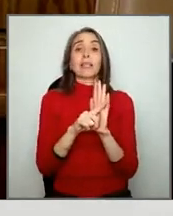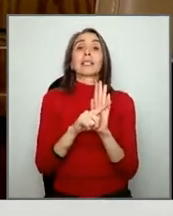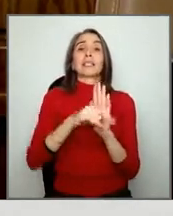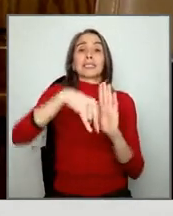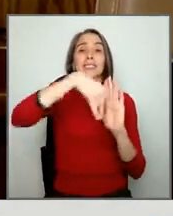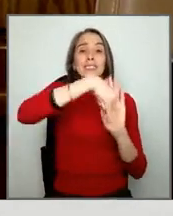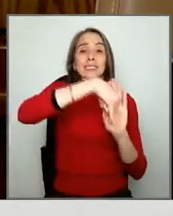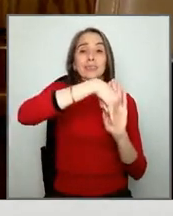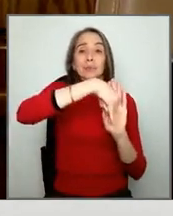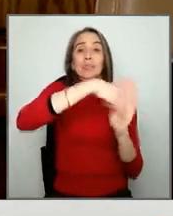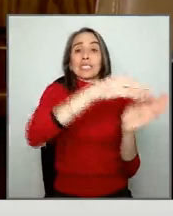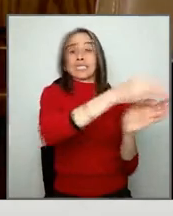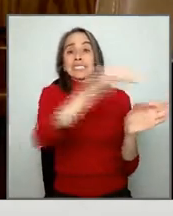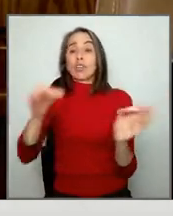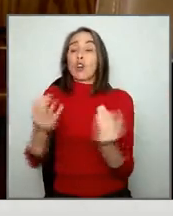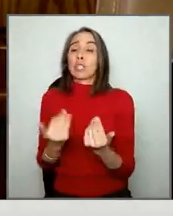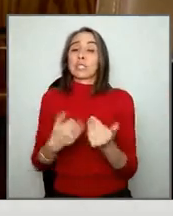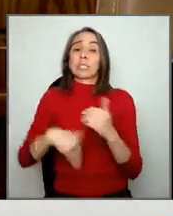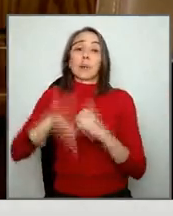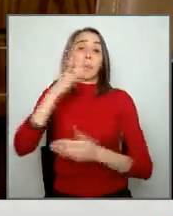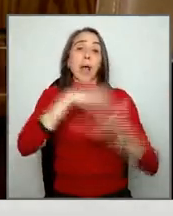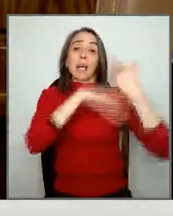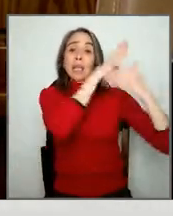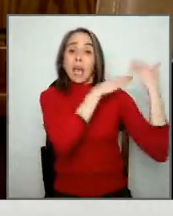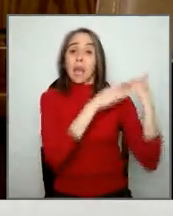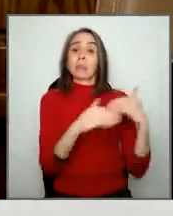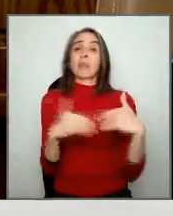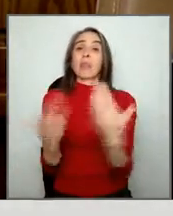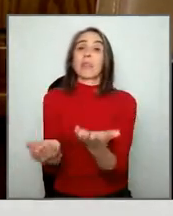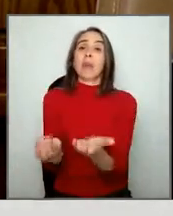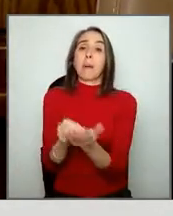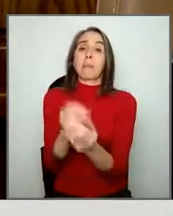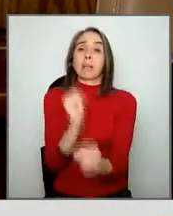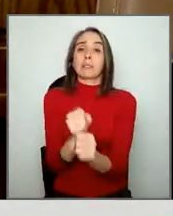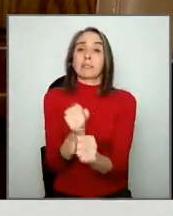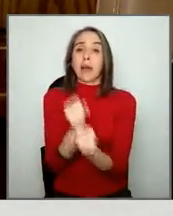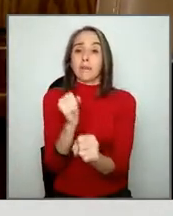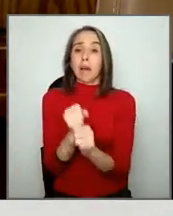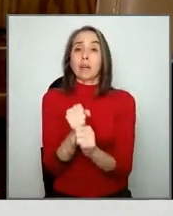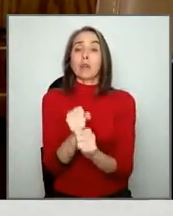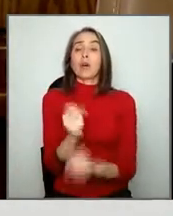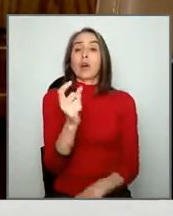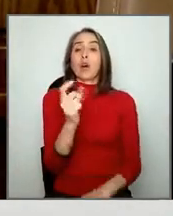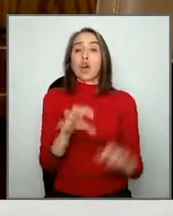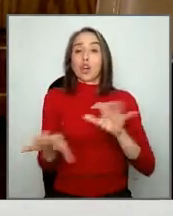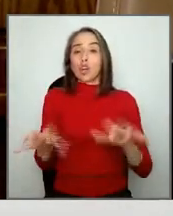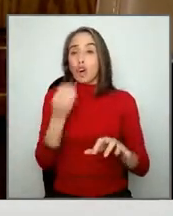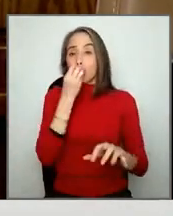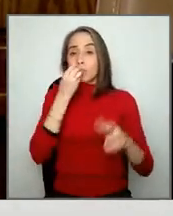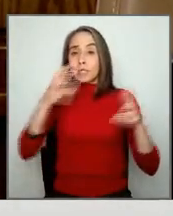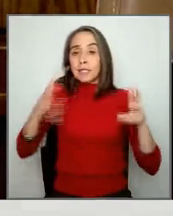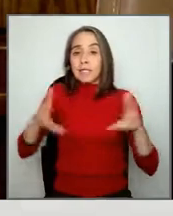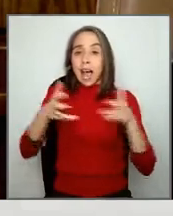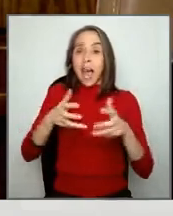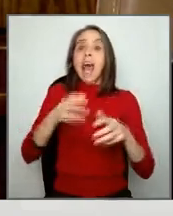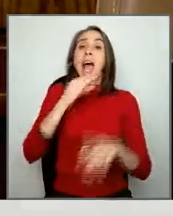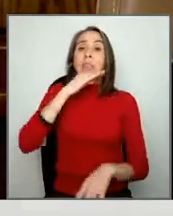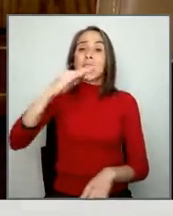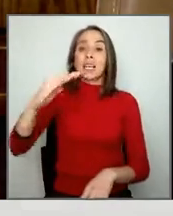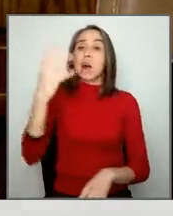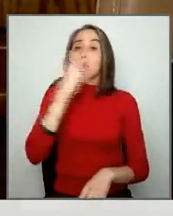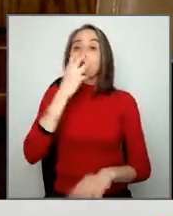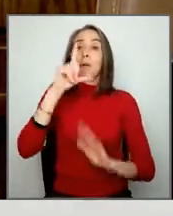nunca nos permitirá dar más trabajo bajarán los precios de productos agrícolas y no dependeremos tanto